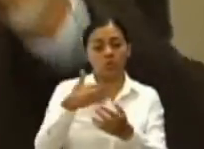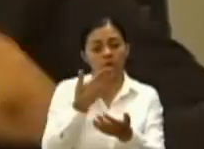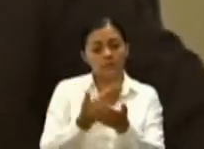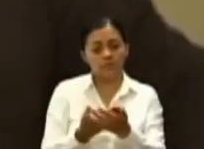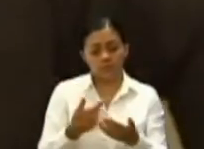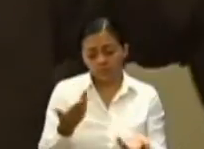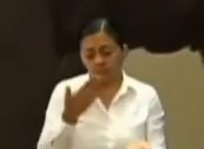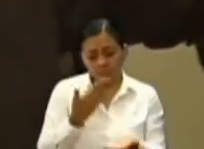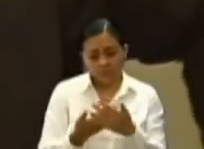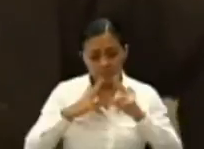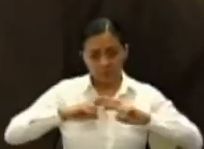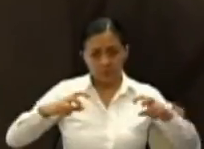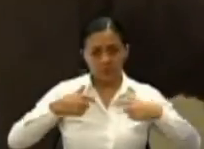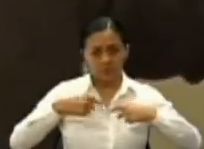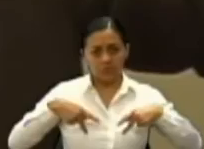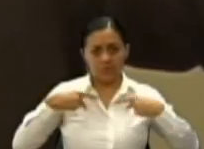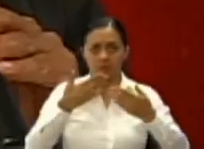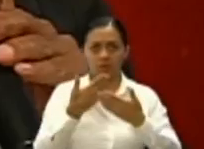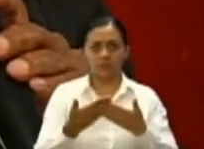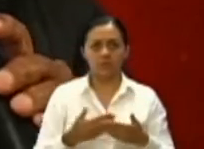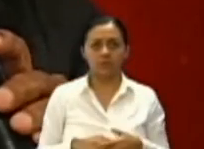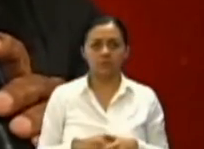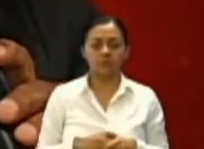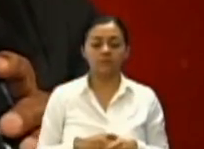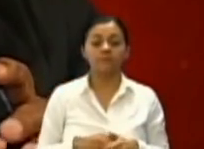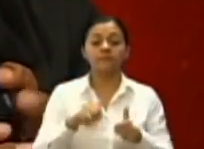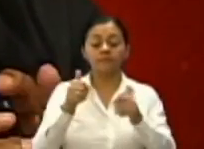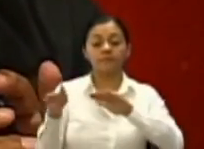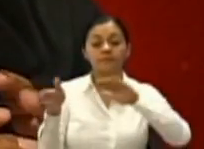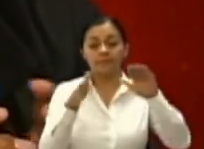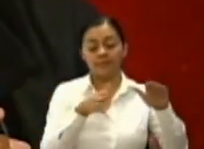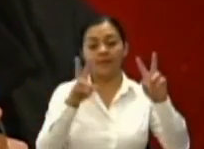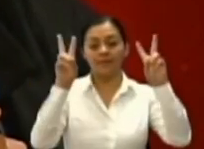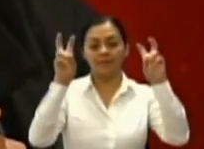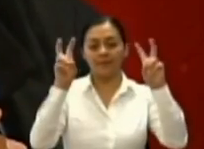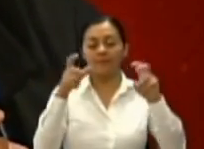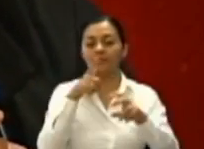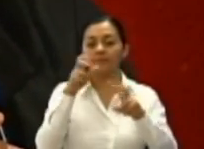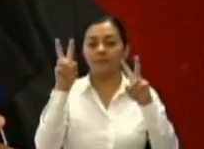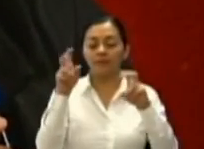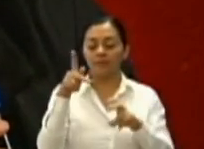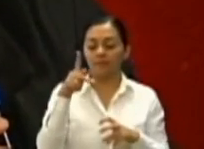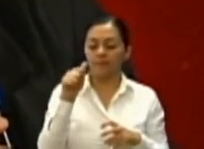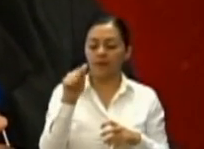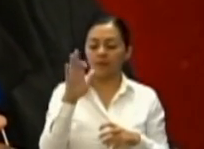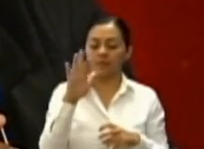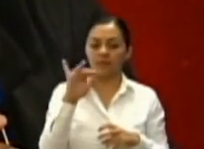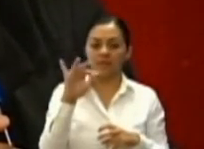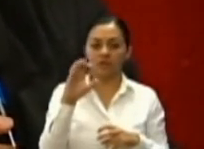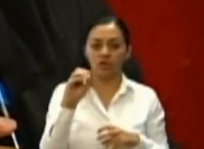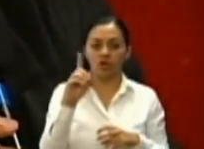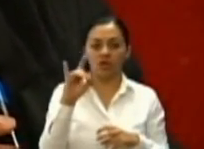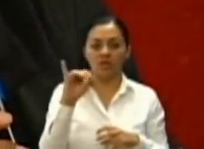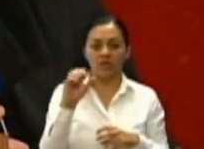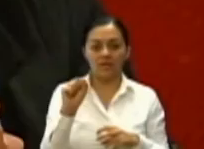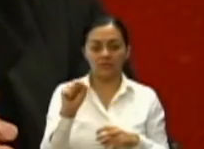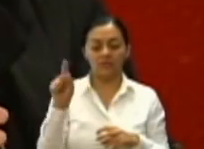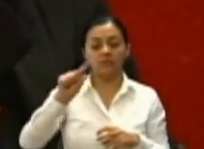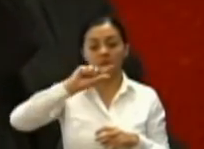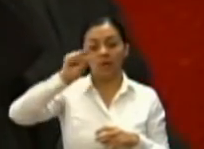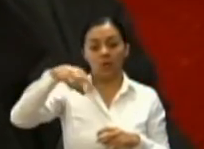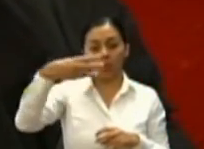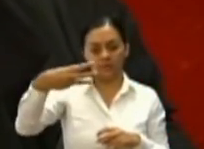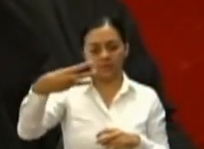muchísimo el favor que esté a decirlo tenemos un siguiente tema que lo va a abordar patricio díaz del viene por la televisora ecuavisa